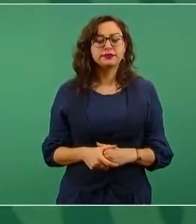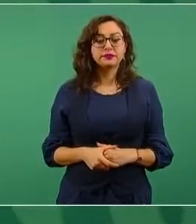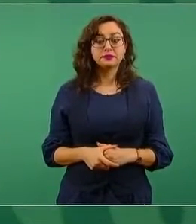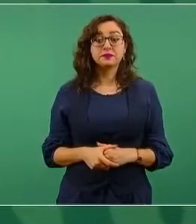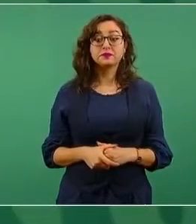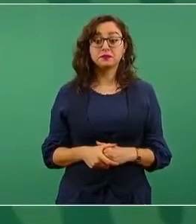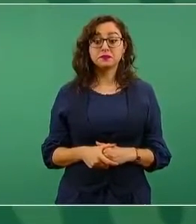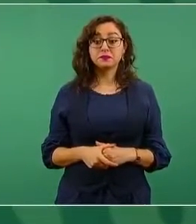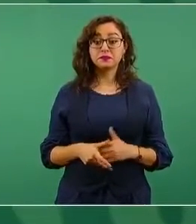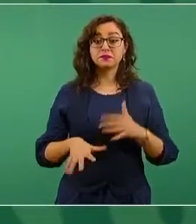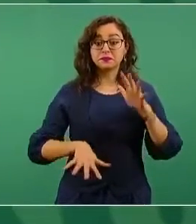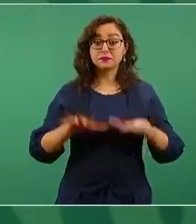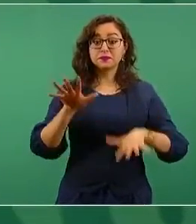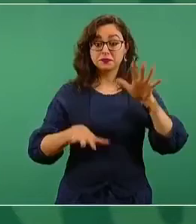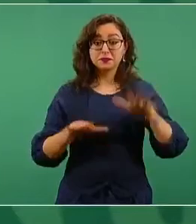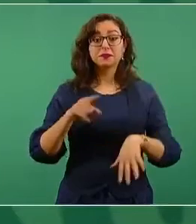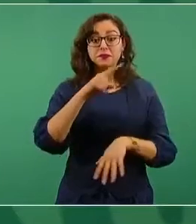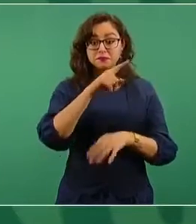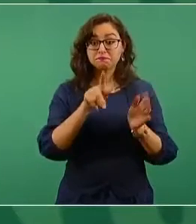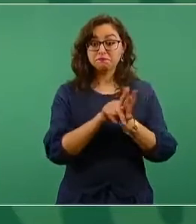hace cosas